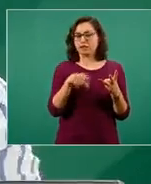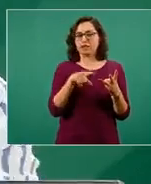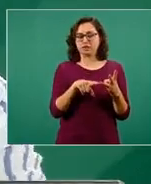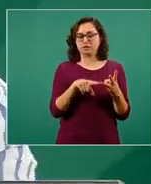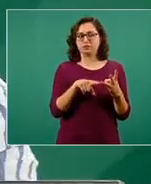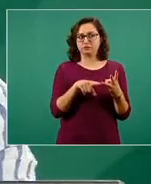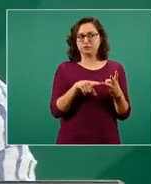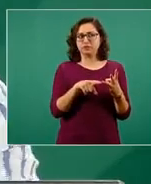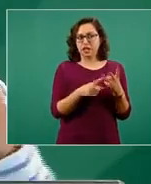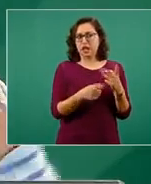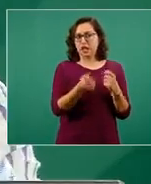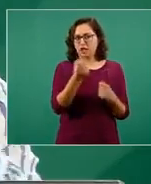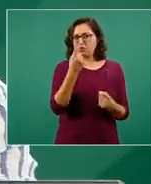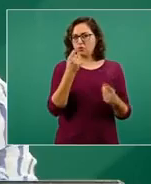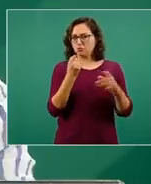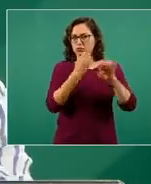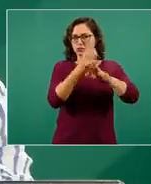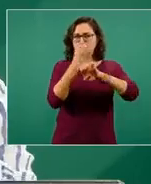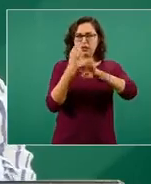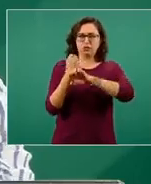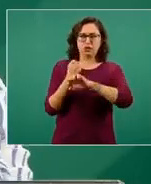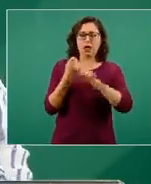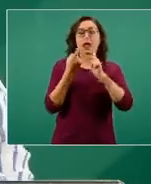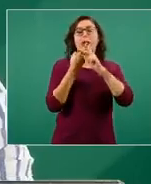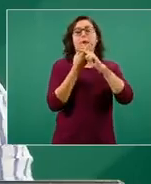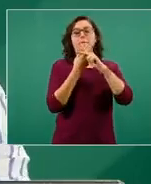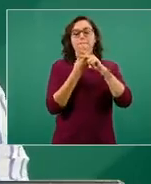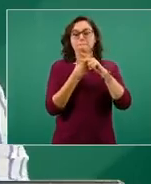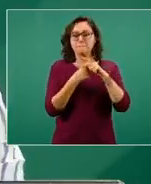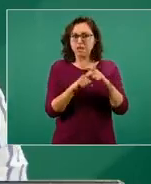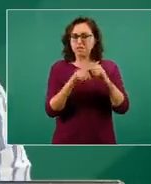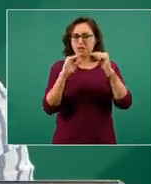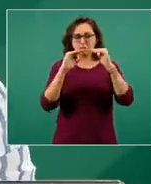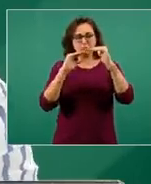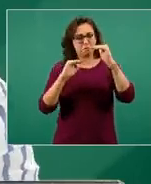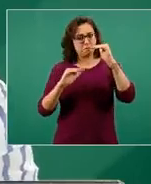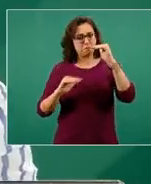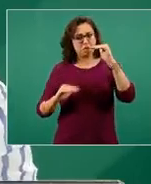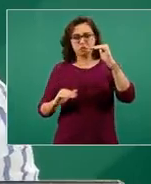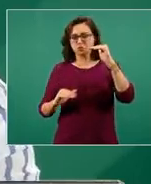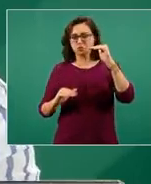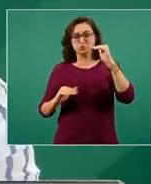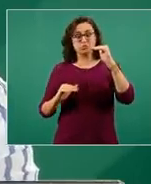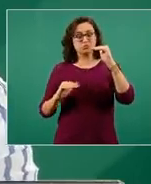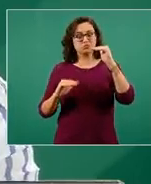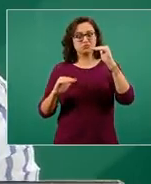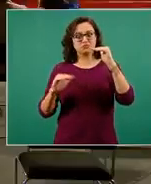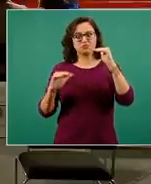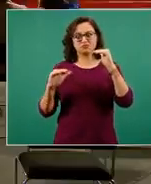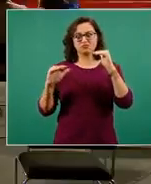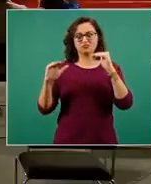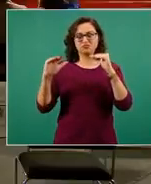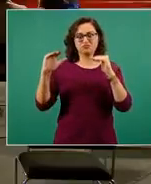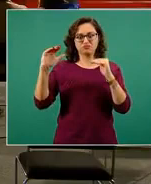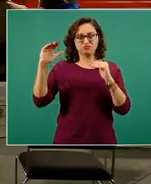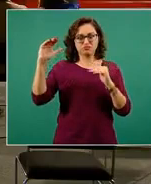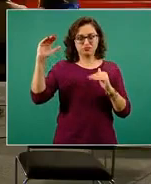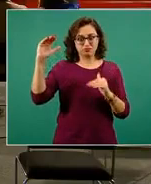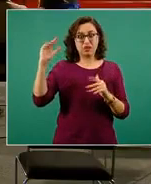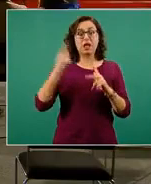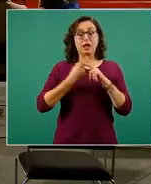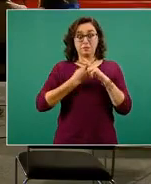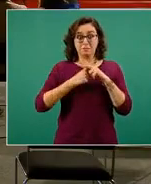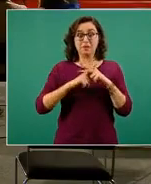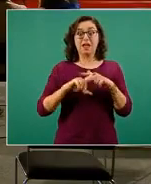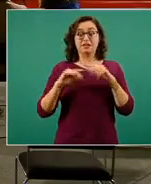Hay algunas entidades federativas que están teniendo ya no una reducción, sino un aumento. Aquí lo que vemos es